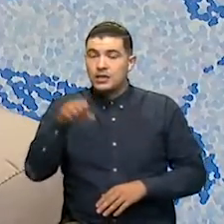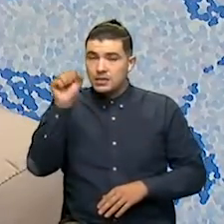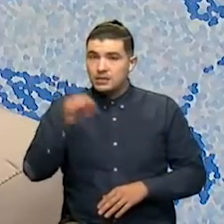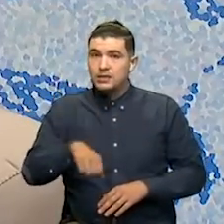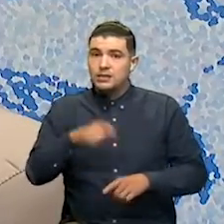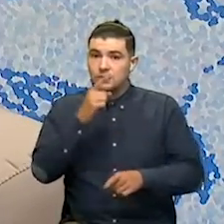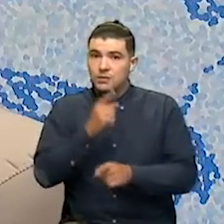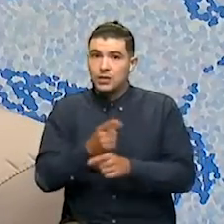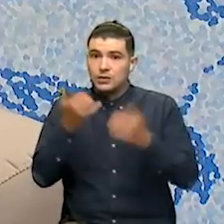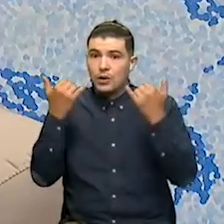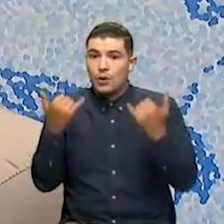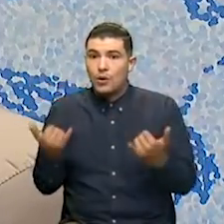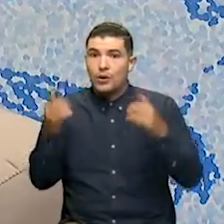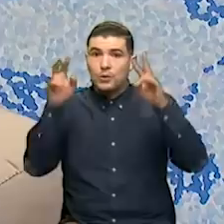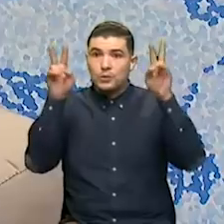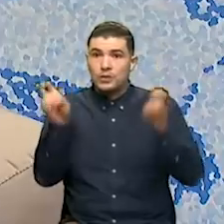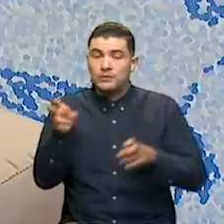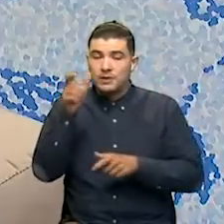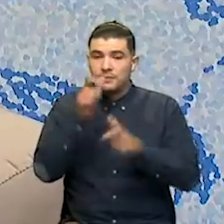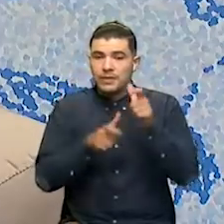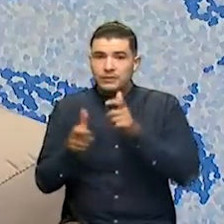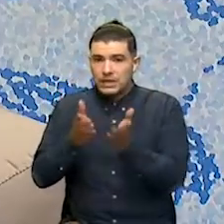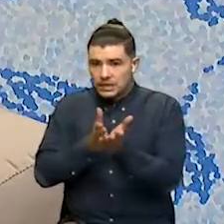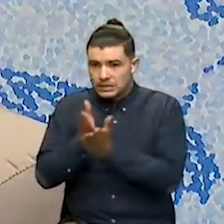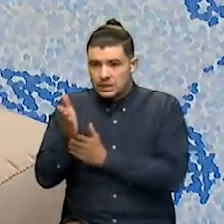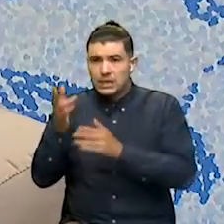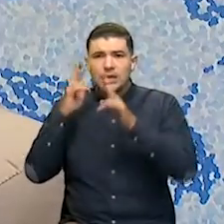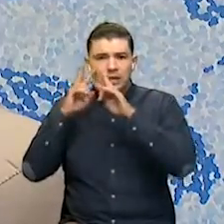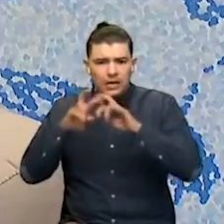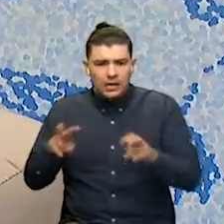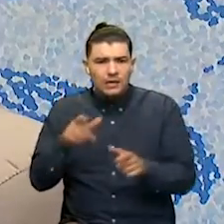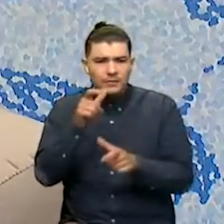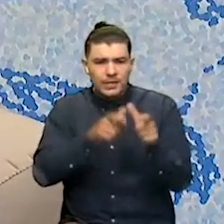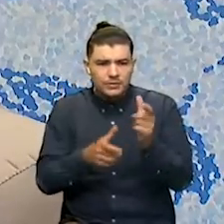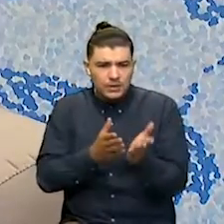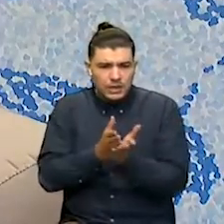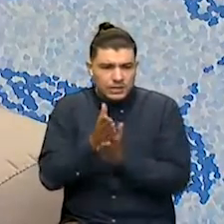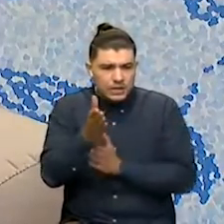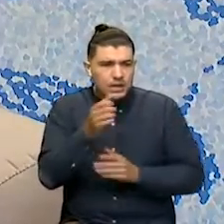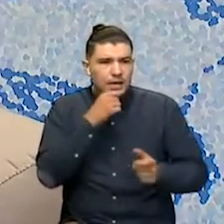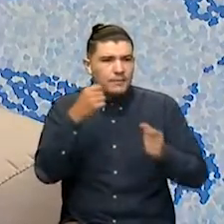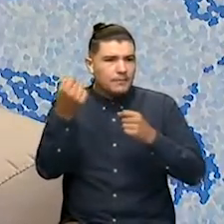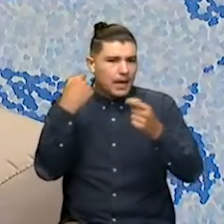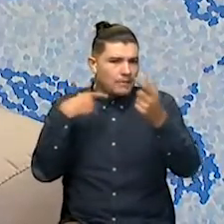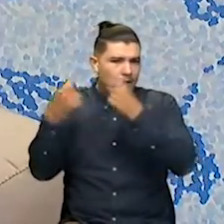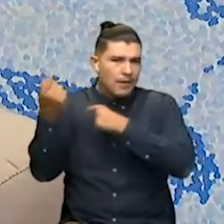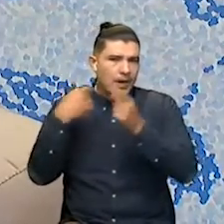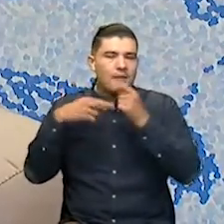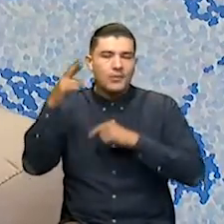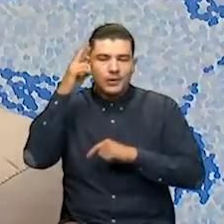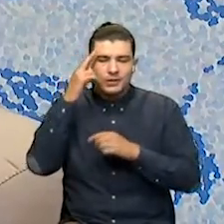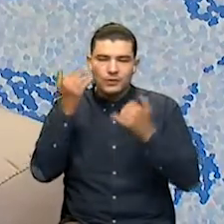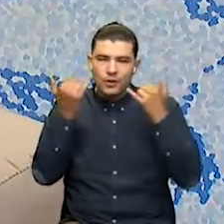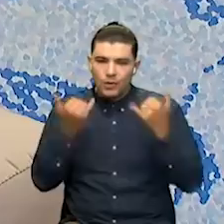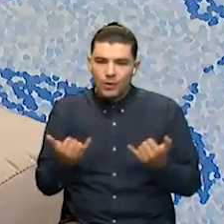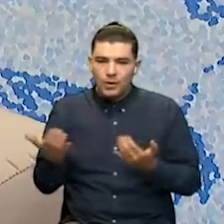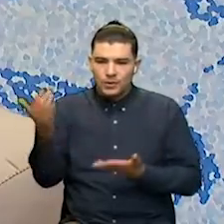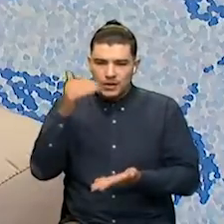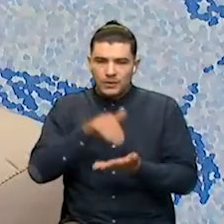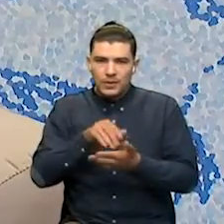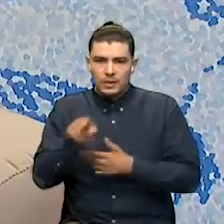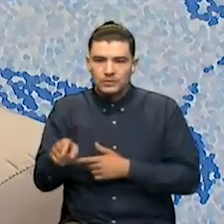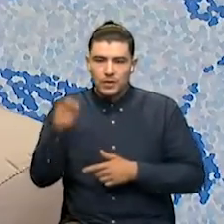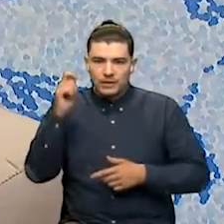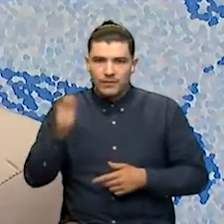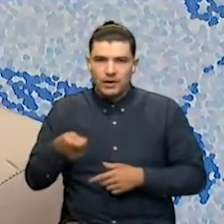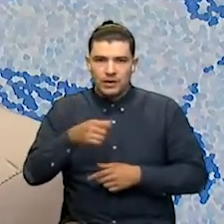tema sobre el cual la gente siguió indagando, siguieron preguntando, y ese es el motivo de que hoy esté nuevamente el